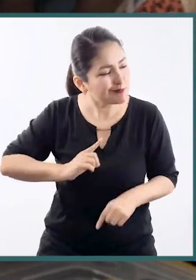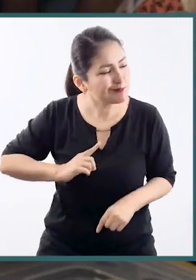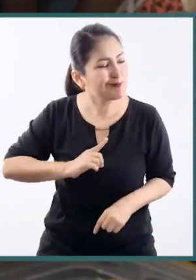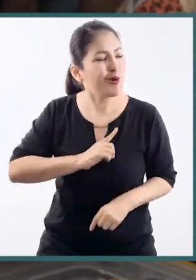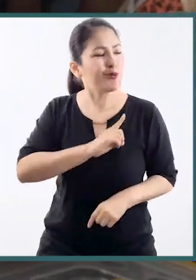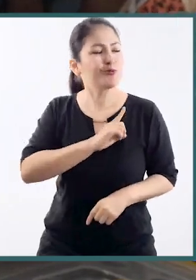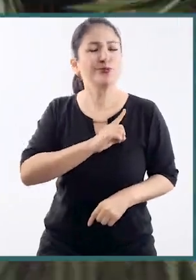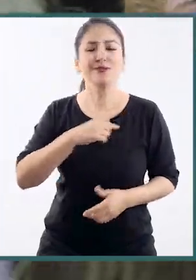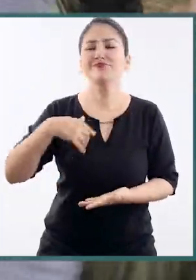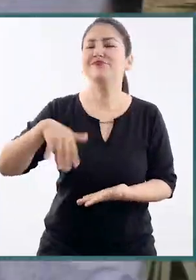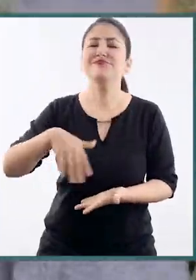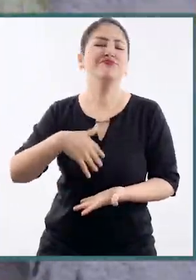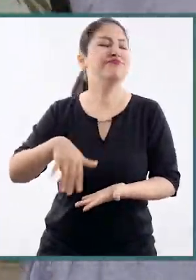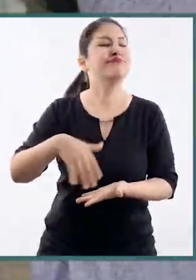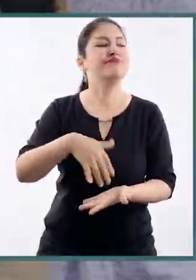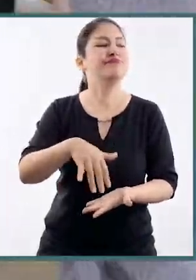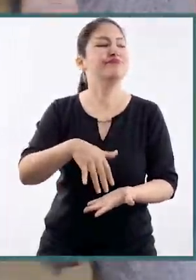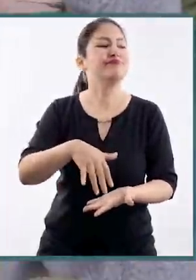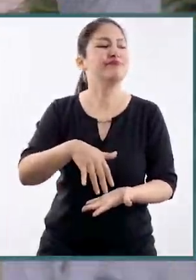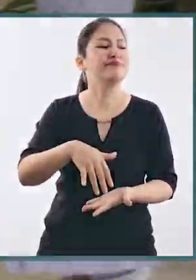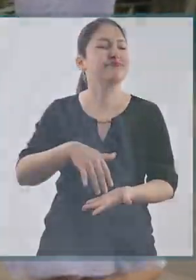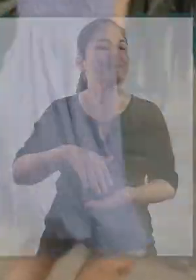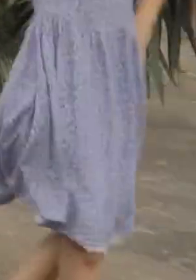orgullosa de danzar.